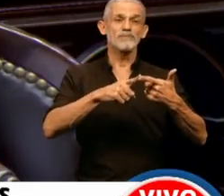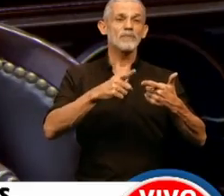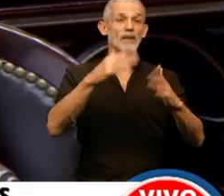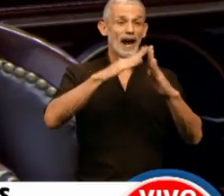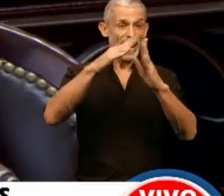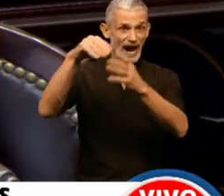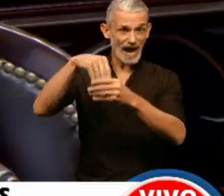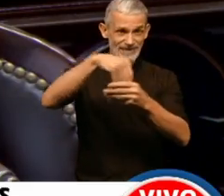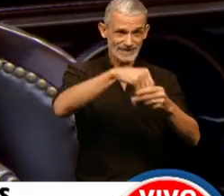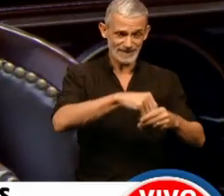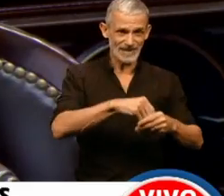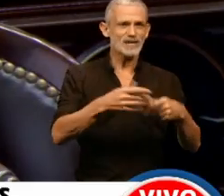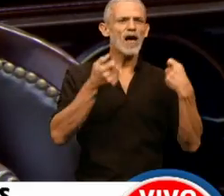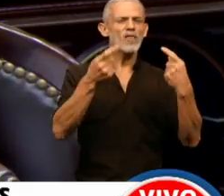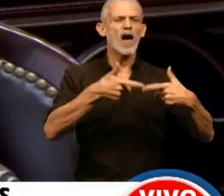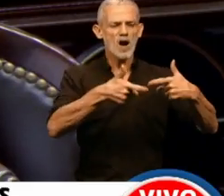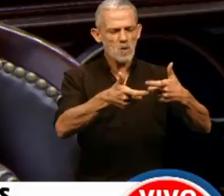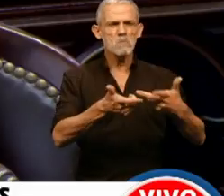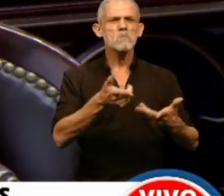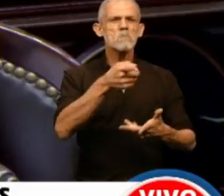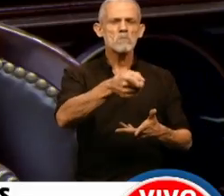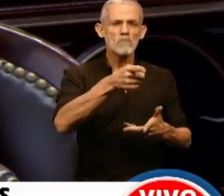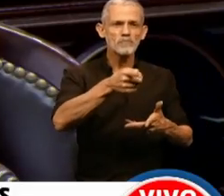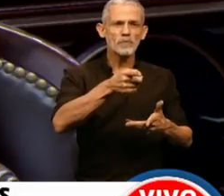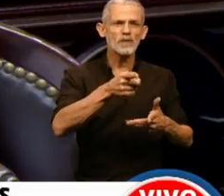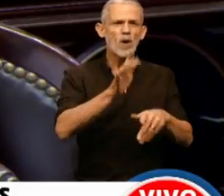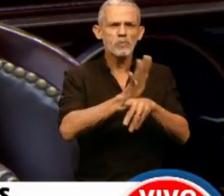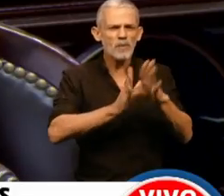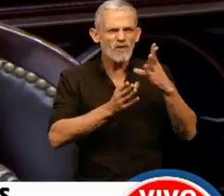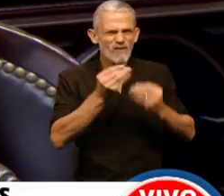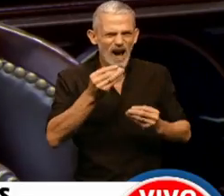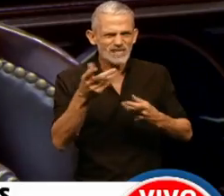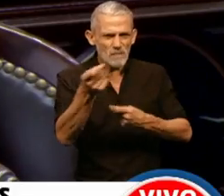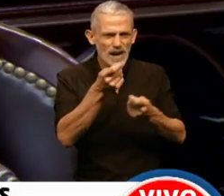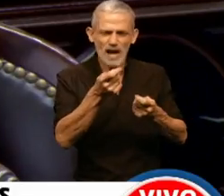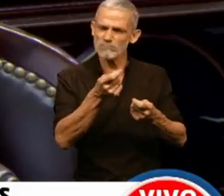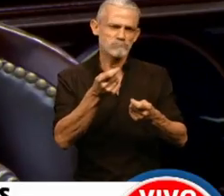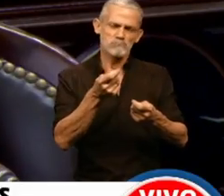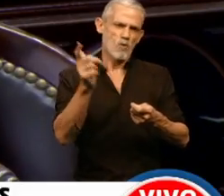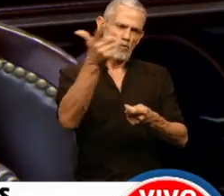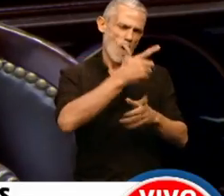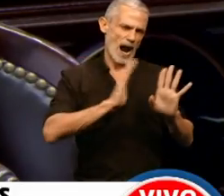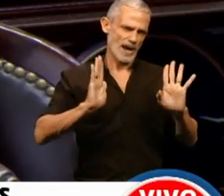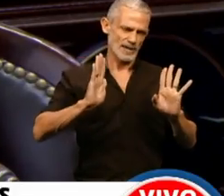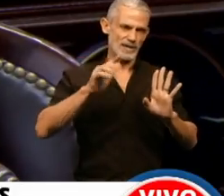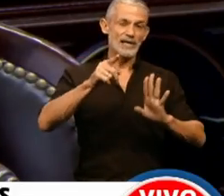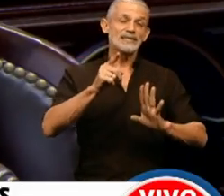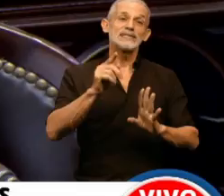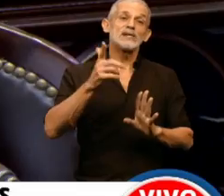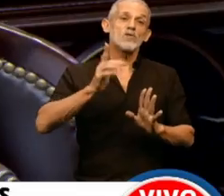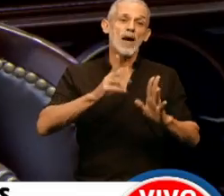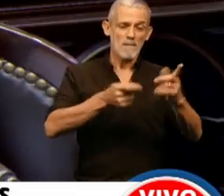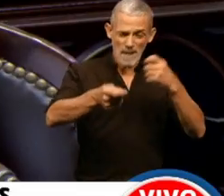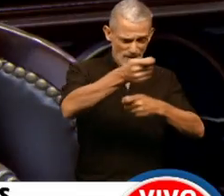domiciliario constituye una típica falla de mercado y por lo tanto no existe